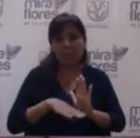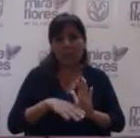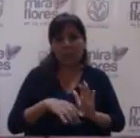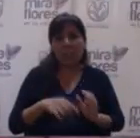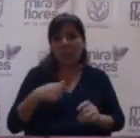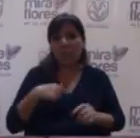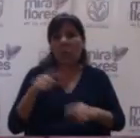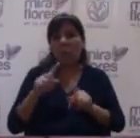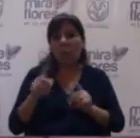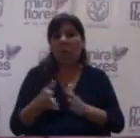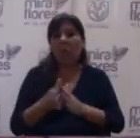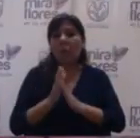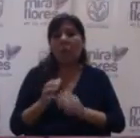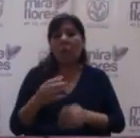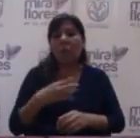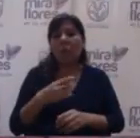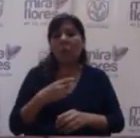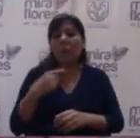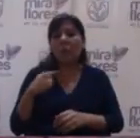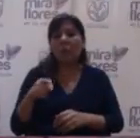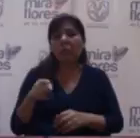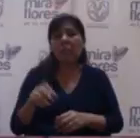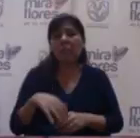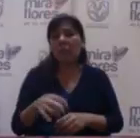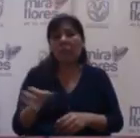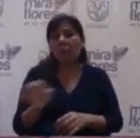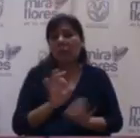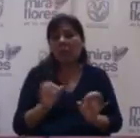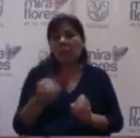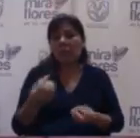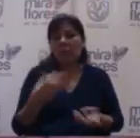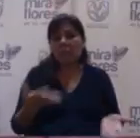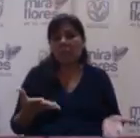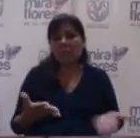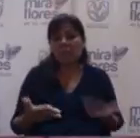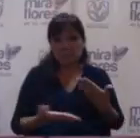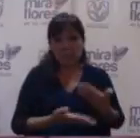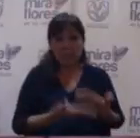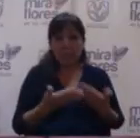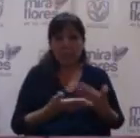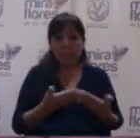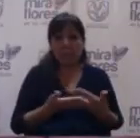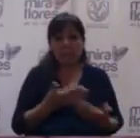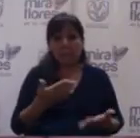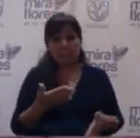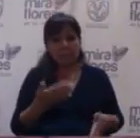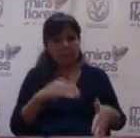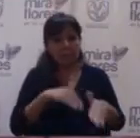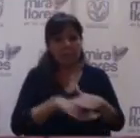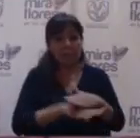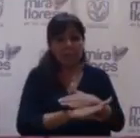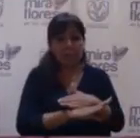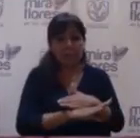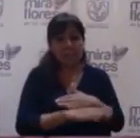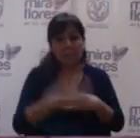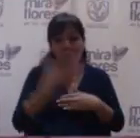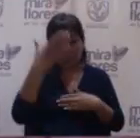dar. Entonces, es muy fácil hacer pasar a una persona mayor como menor también. Hay que tener en cuenta